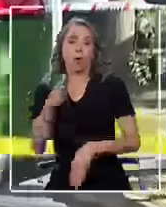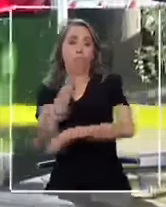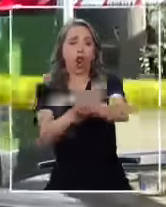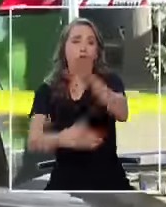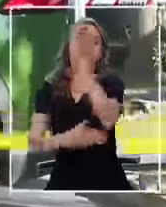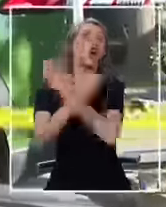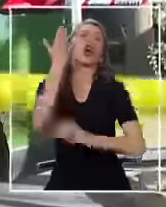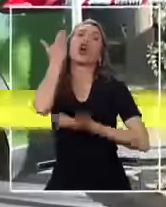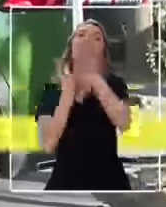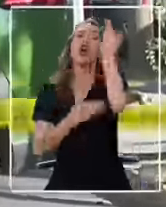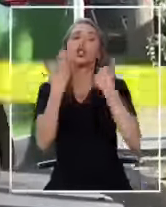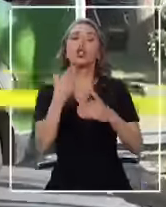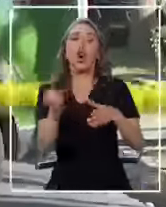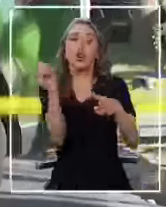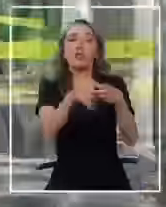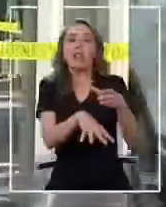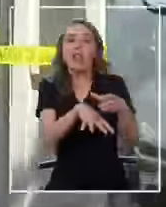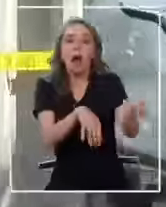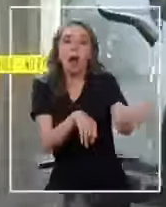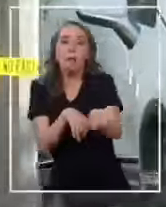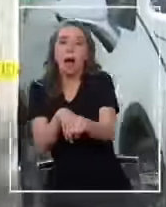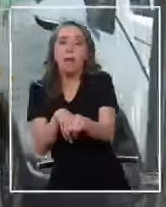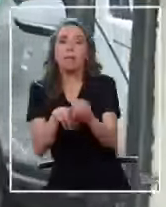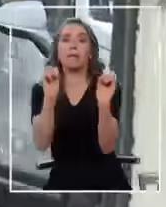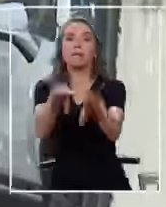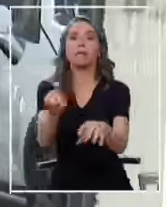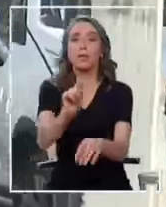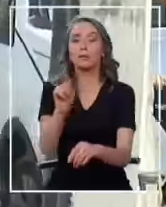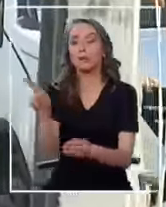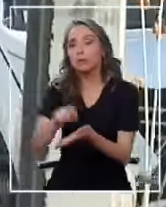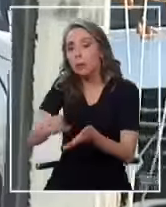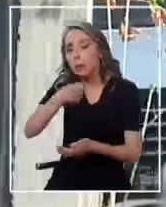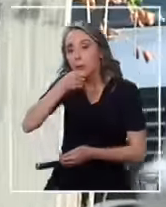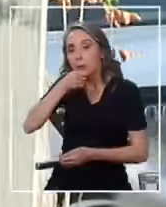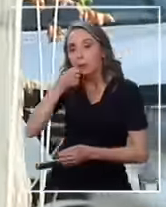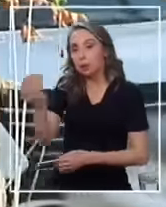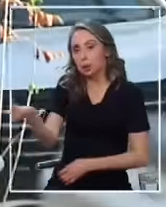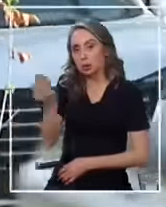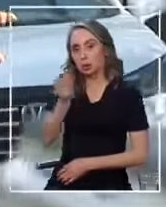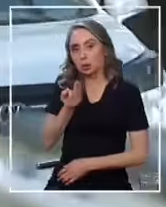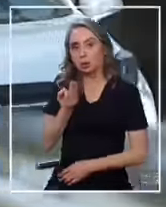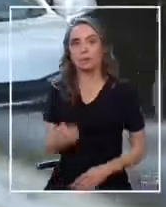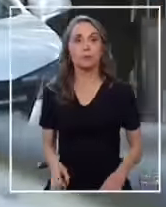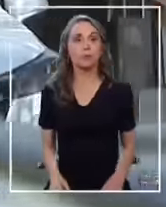Todos estos detalles en la siguiente nota de nuestro compañero Ian Jacchetti.